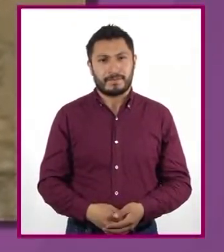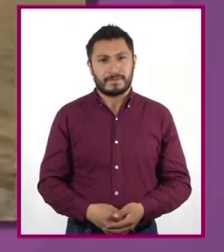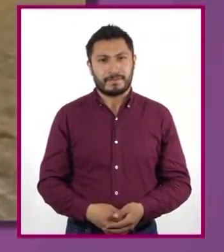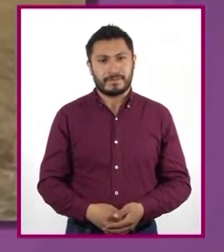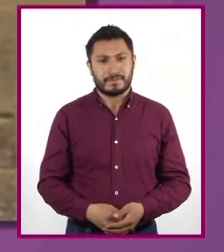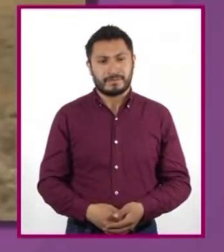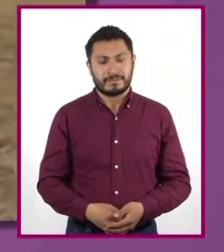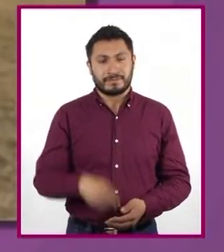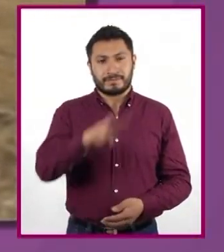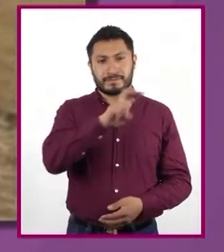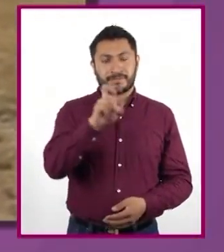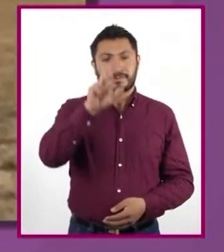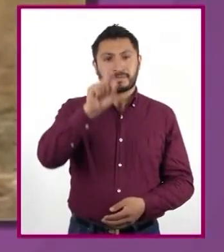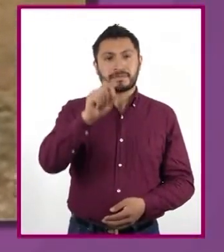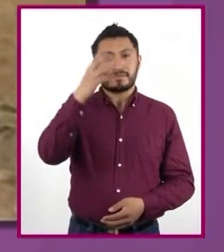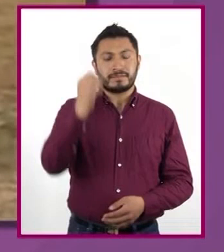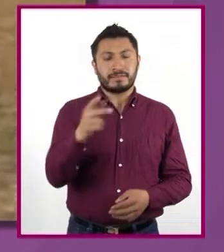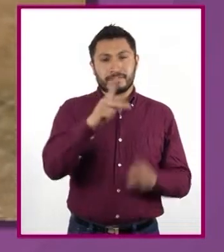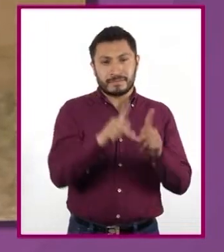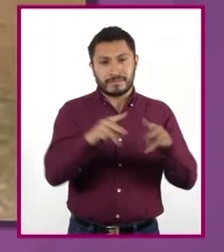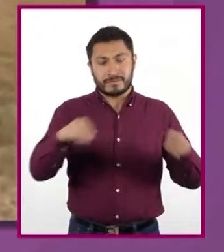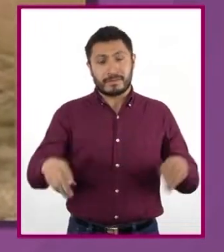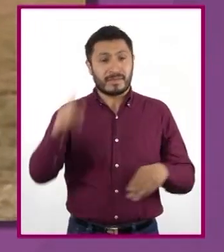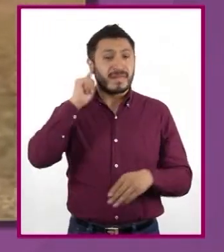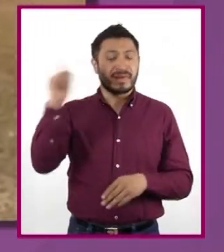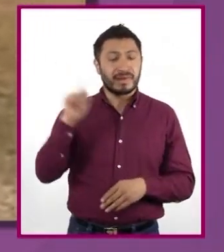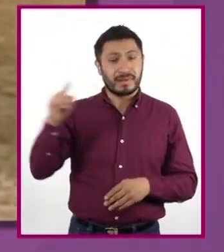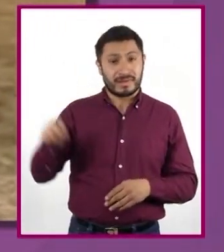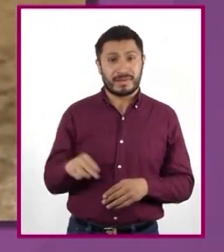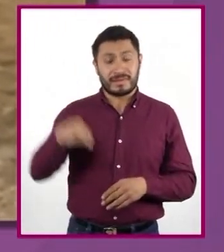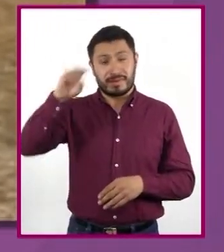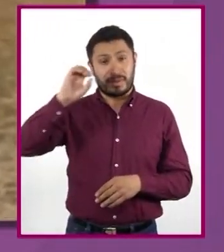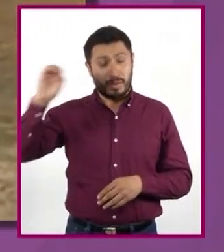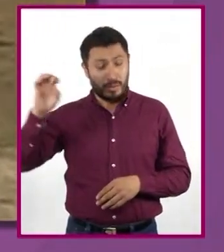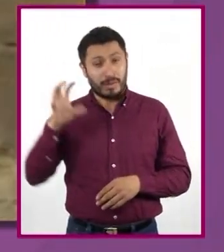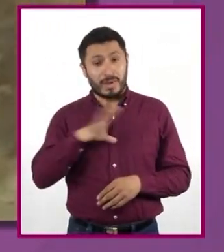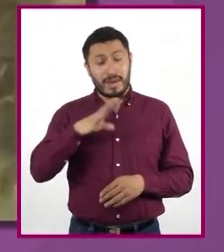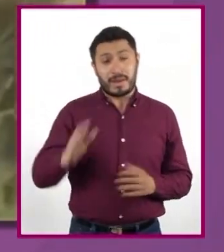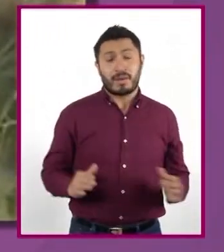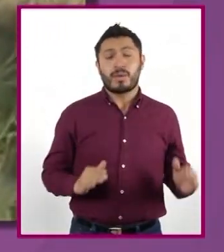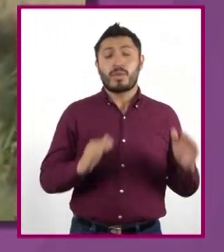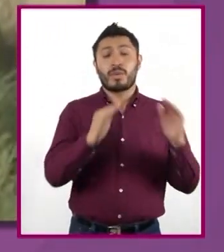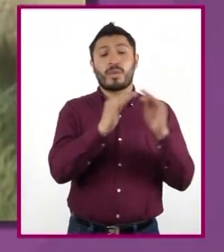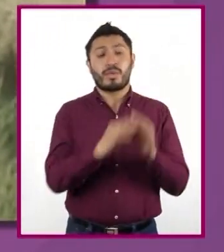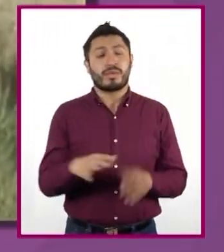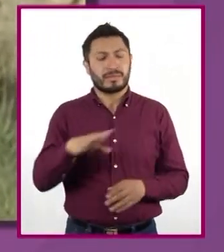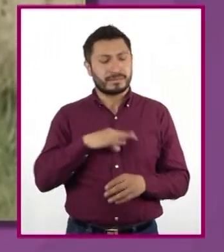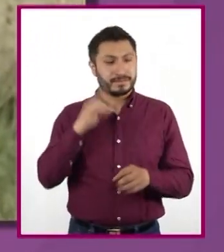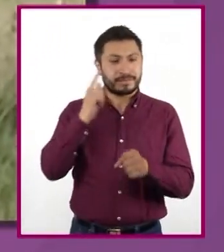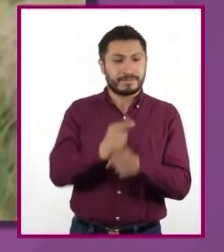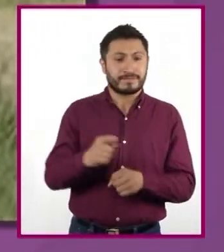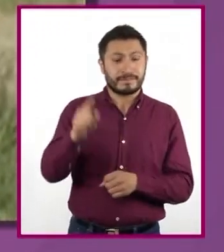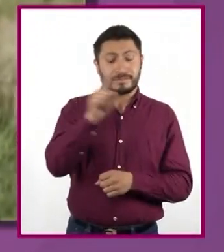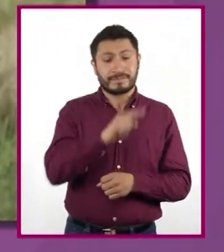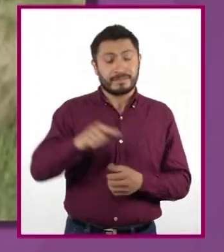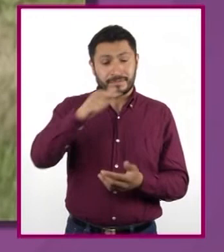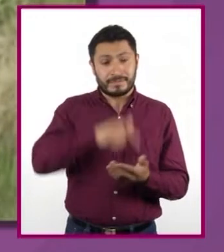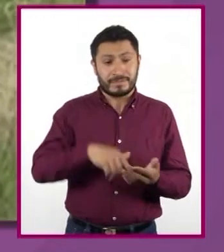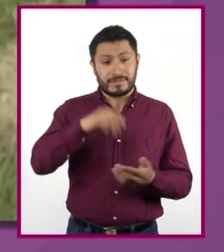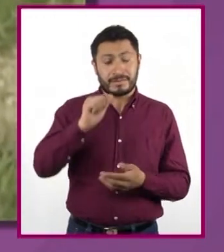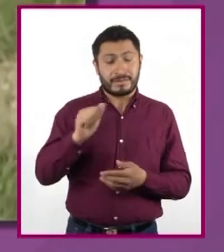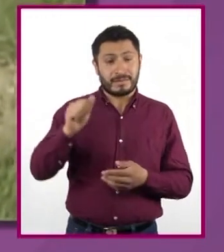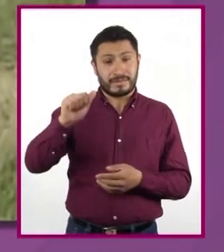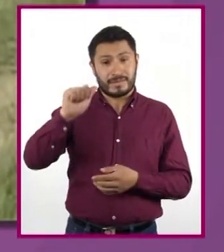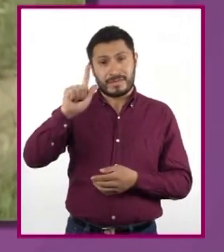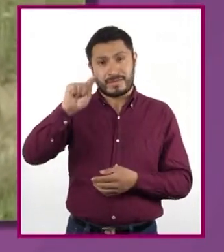A 229 kilómetros de la ciudad de Zacatecas, hacia el noroeste, sobre una colina, encontramos la zona arqueológica